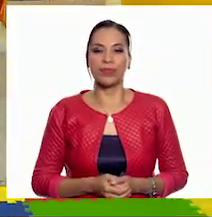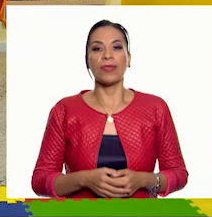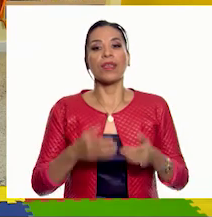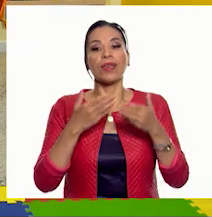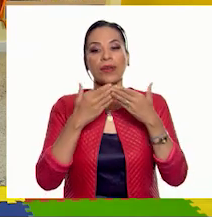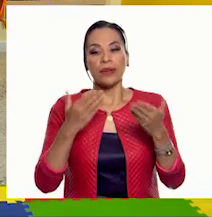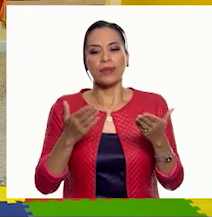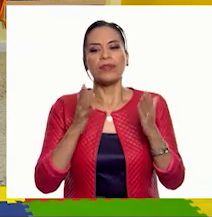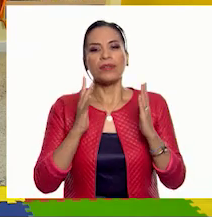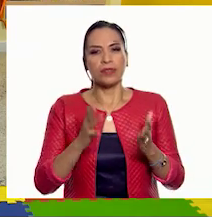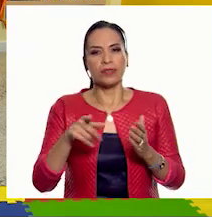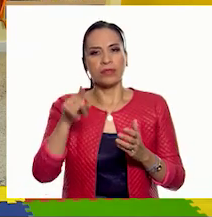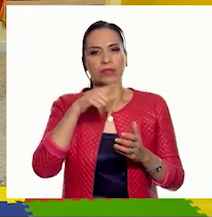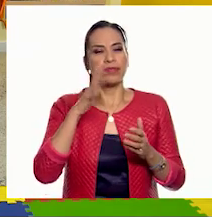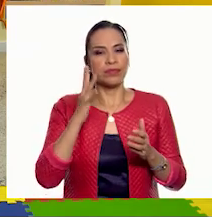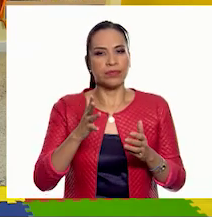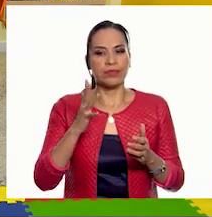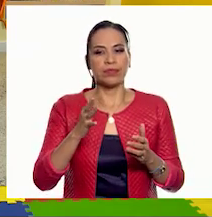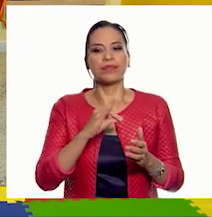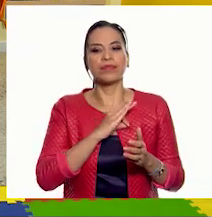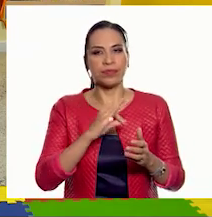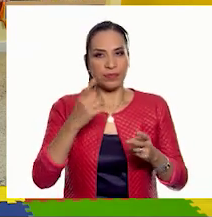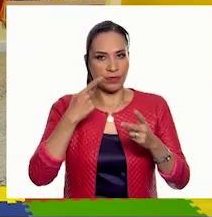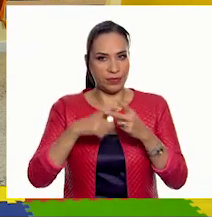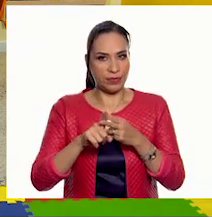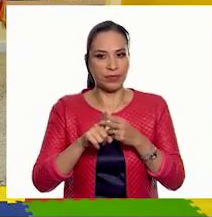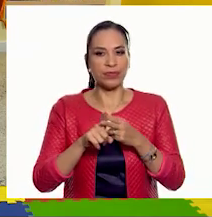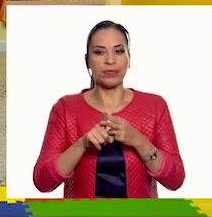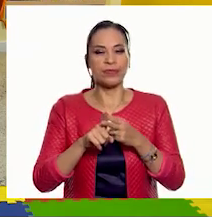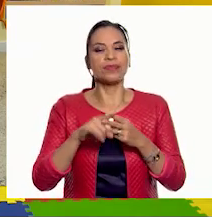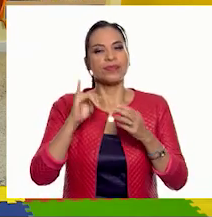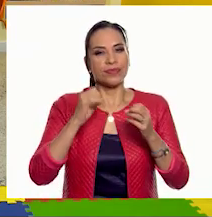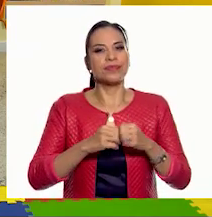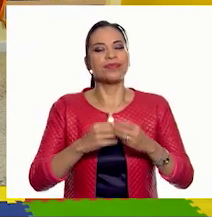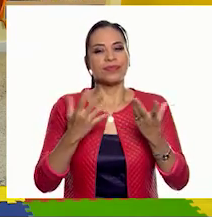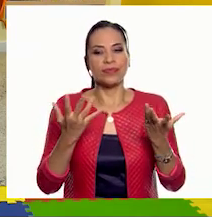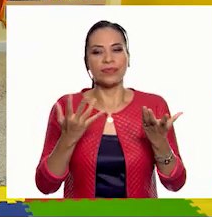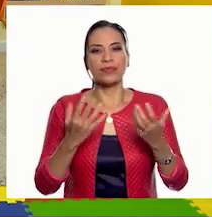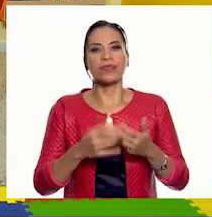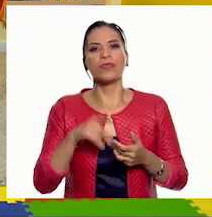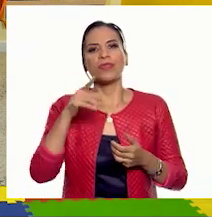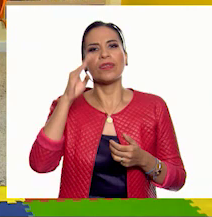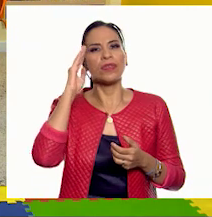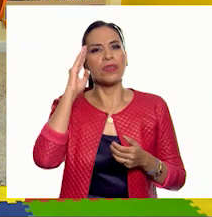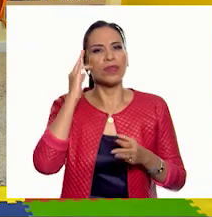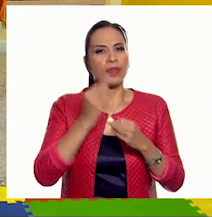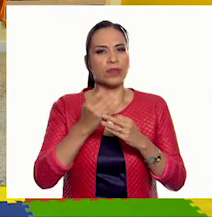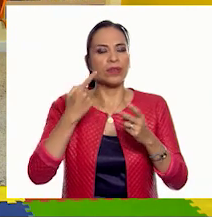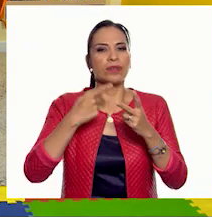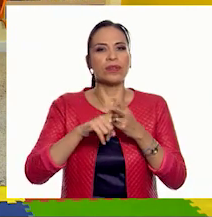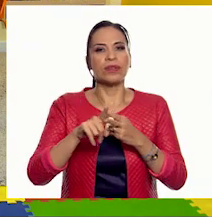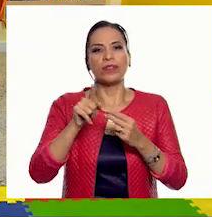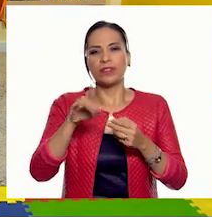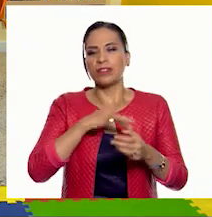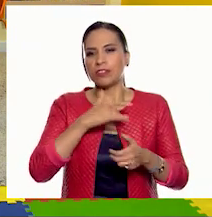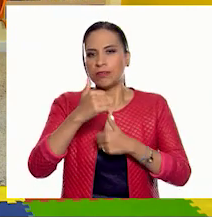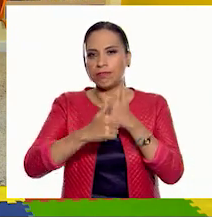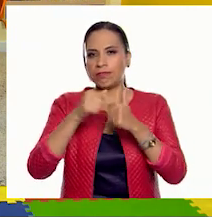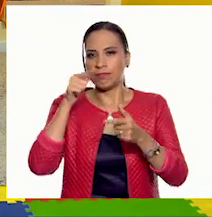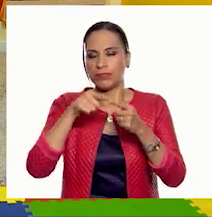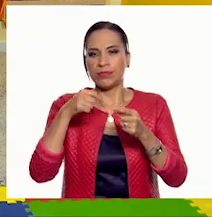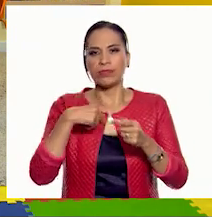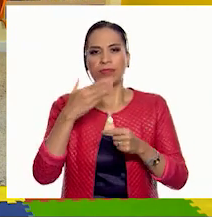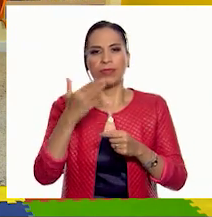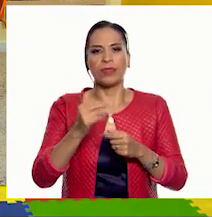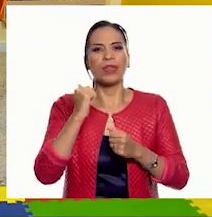Ahora sí, Ramón. Ahora sí, ya podemos empezar. Claro. ¿Qué te parece si iniciamos con un reto? Yo